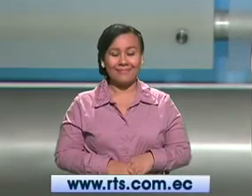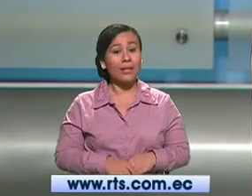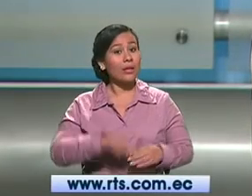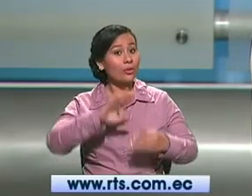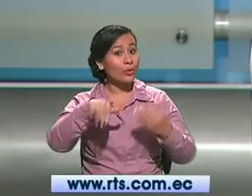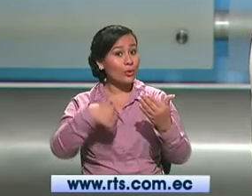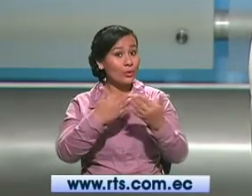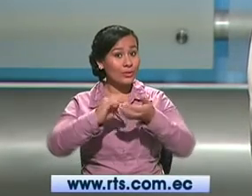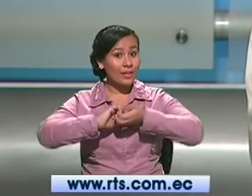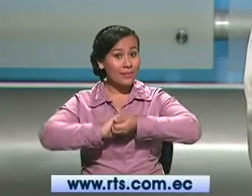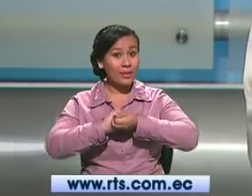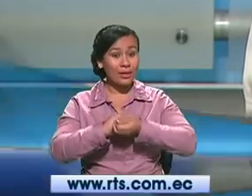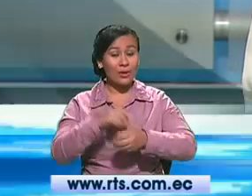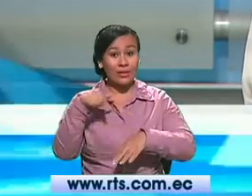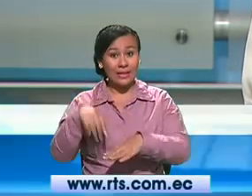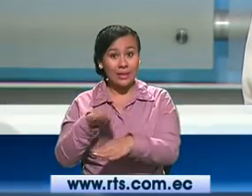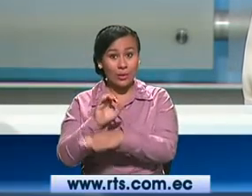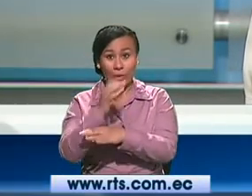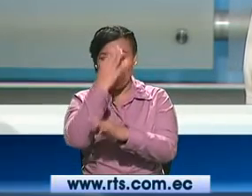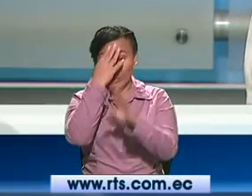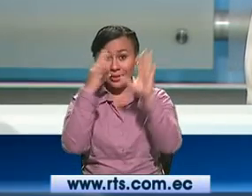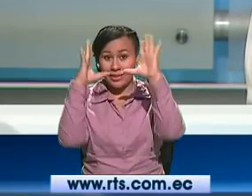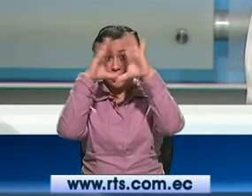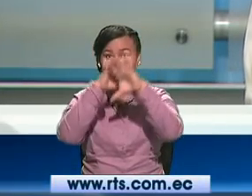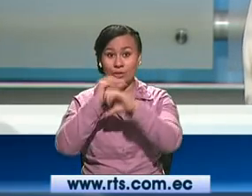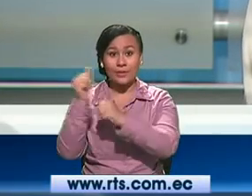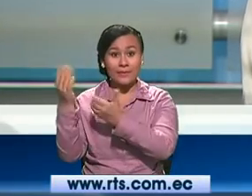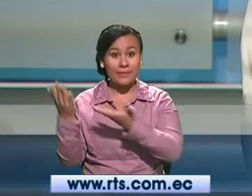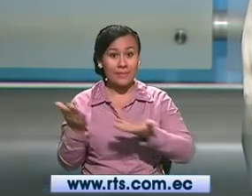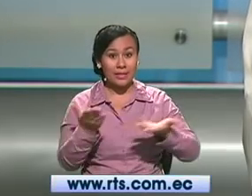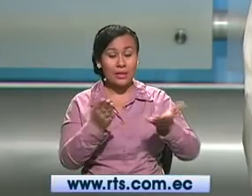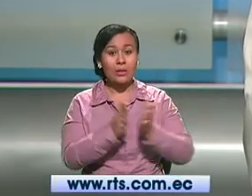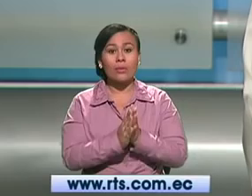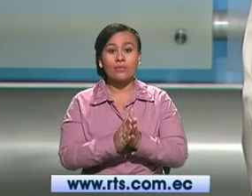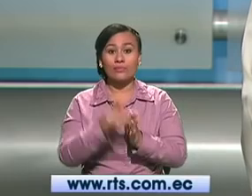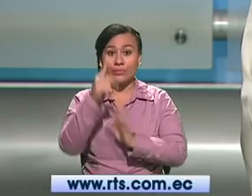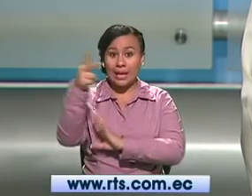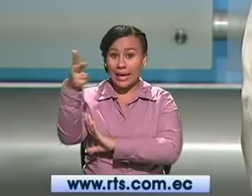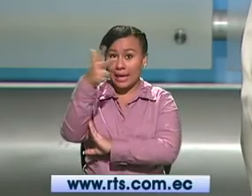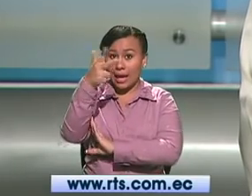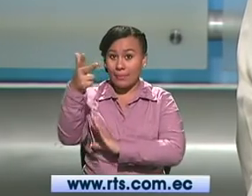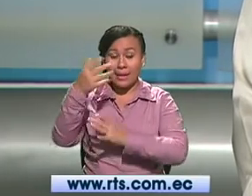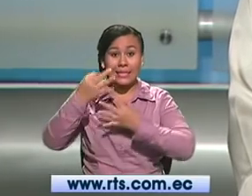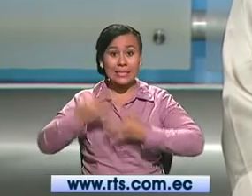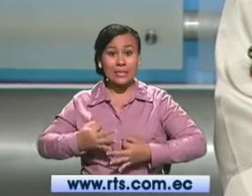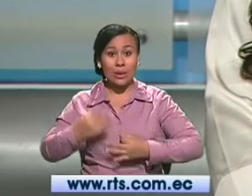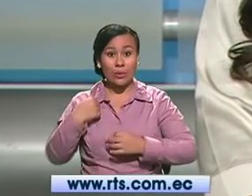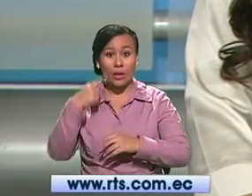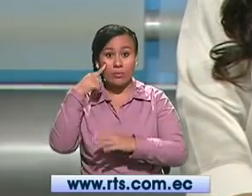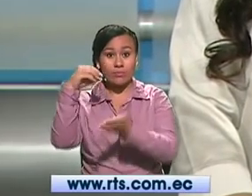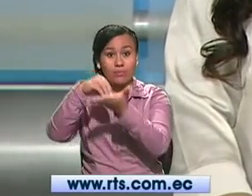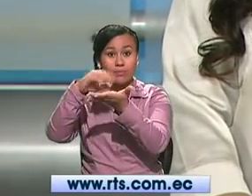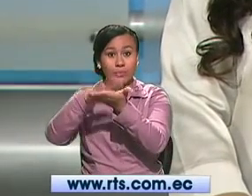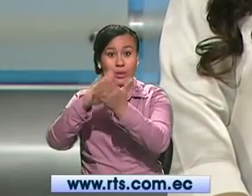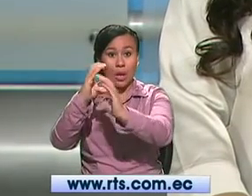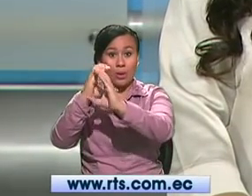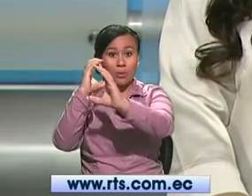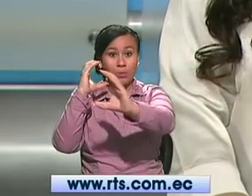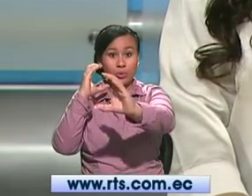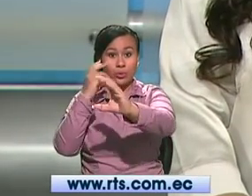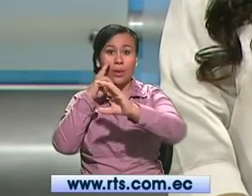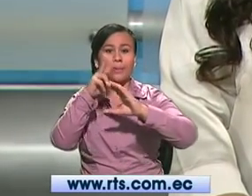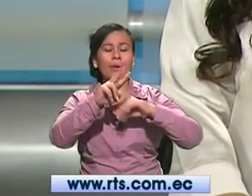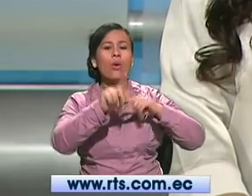Queridos televidentes de todo el país, buenas noches y bienvenidos. Una cámara de seguridad instalada en un bus de transporte urbano captó